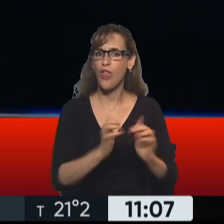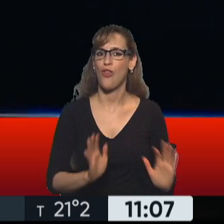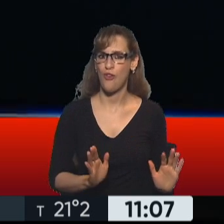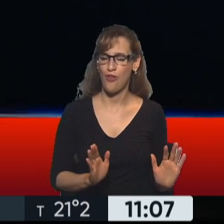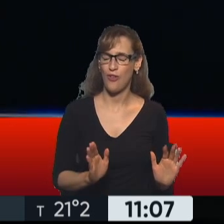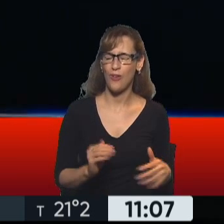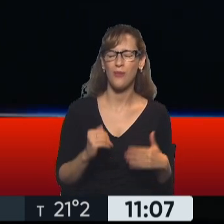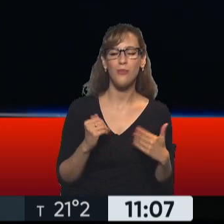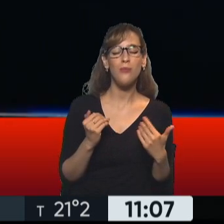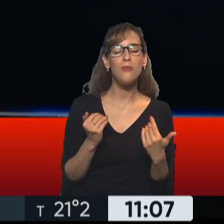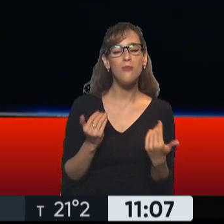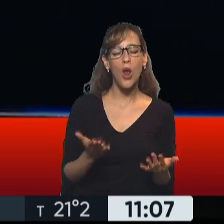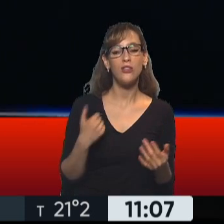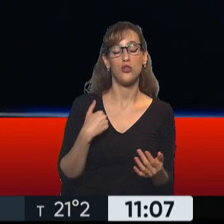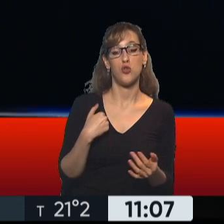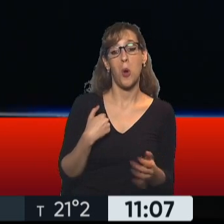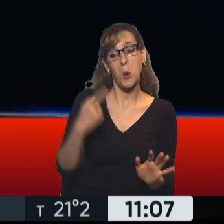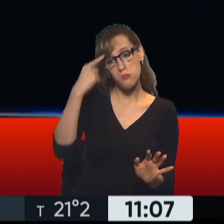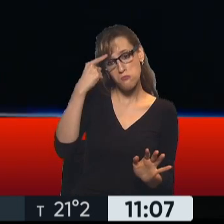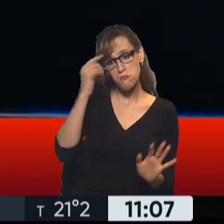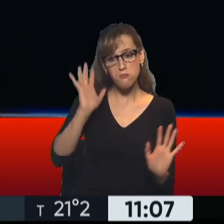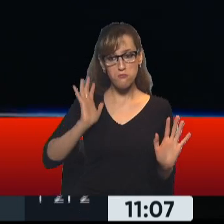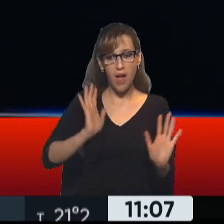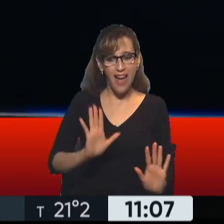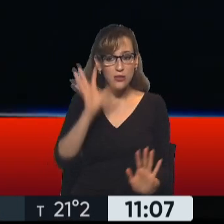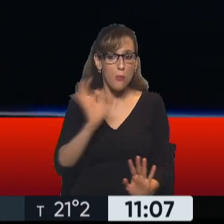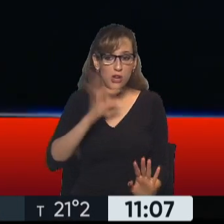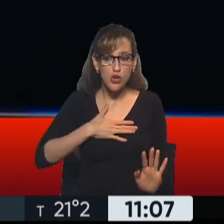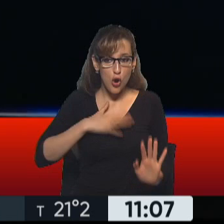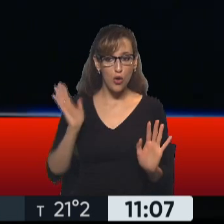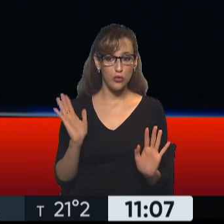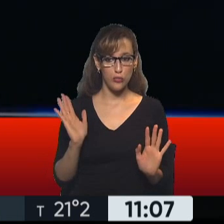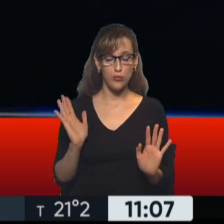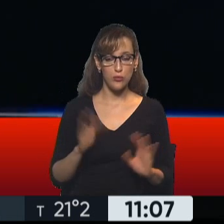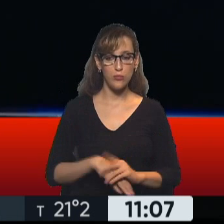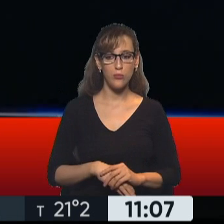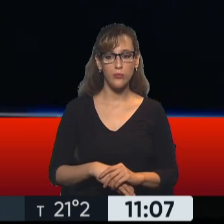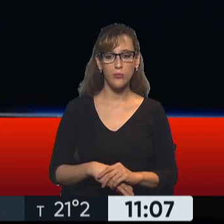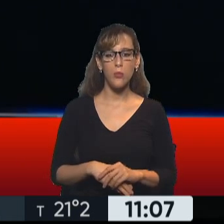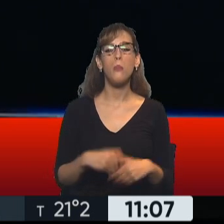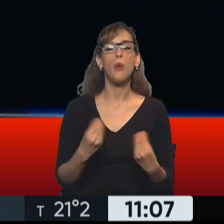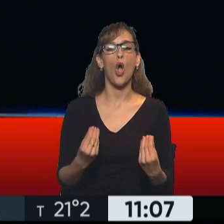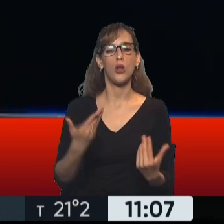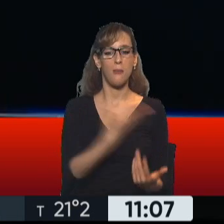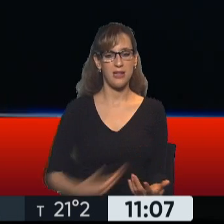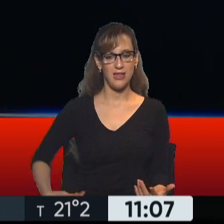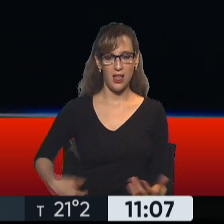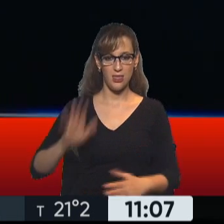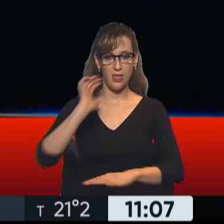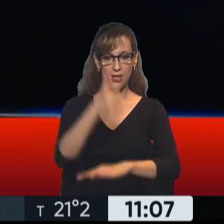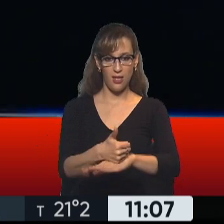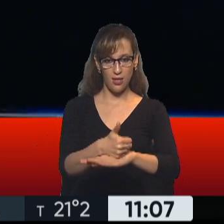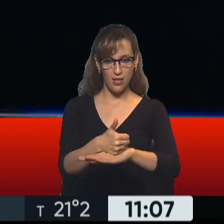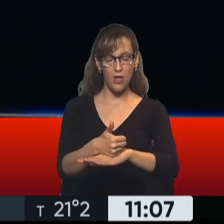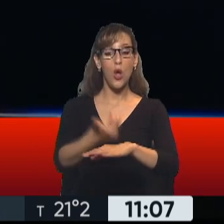un punto de inflexión. Es un punto de inflexión porque cuando asume el presidente de la Nación, nuestro gobierno,